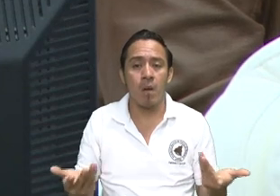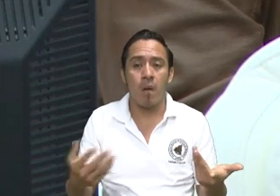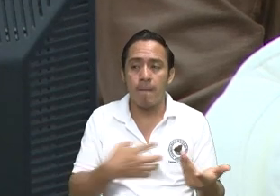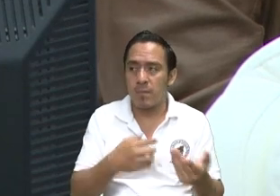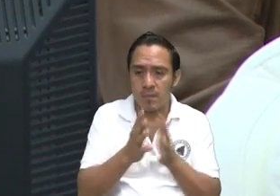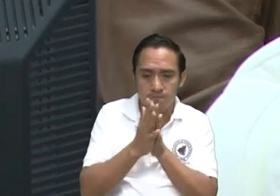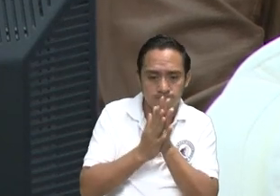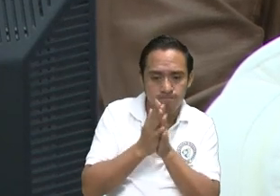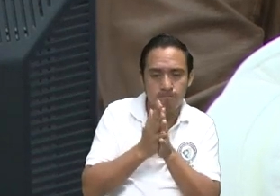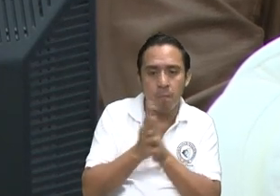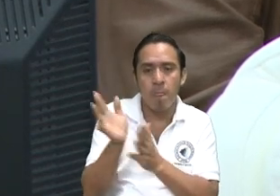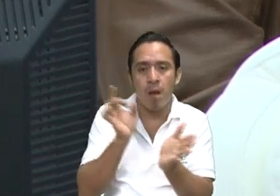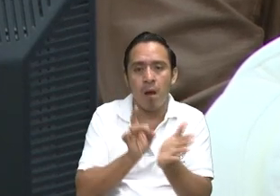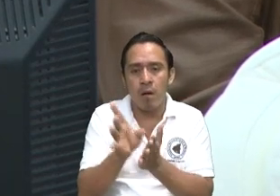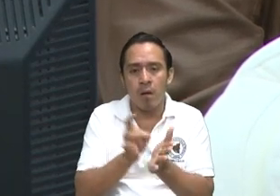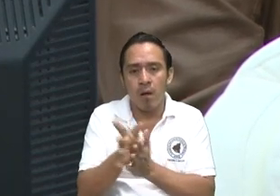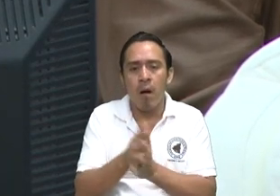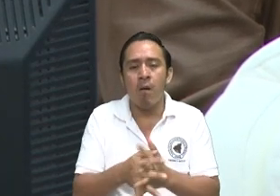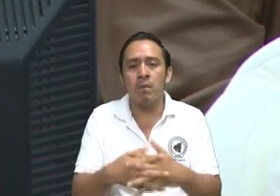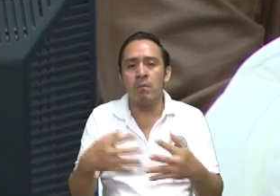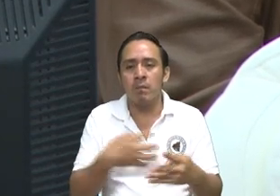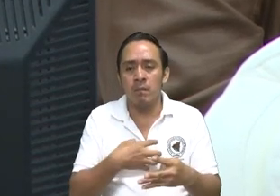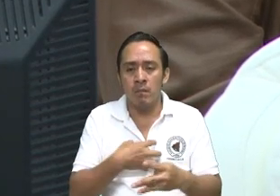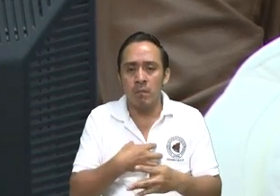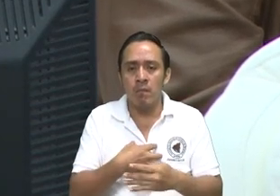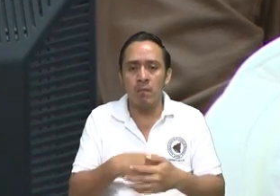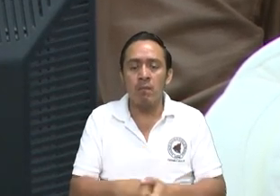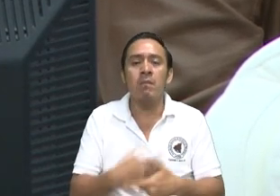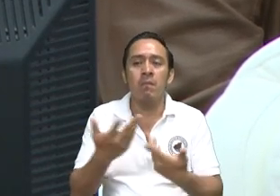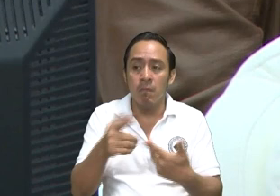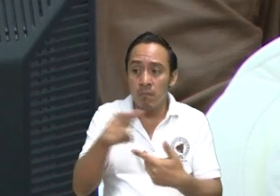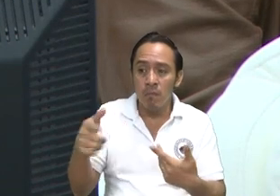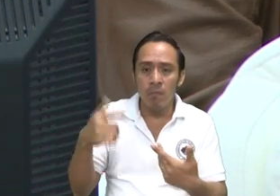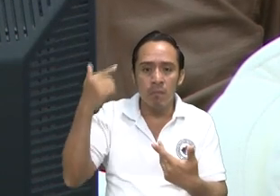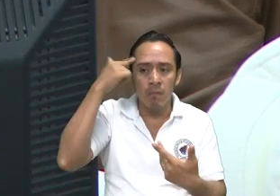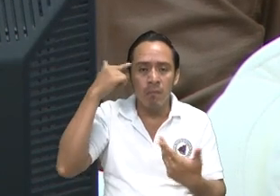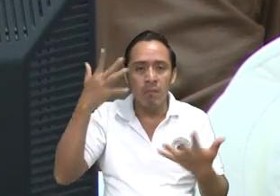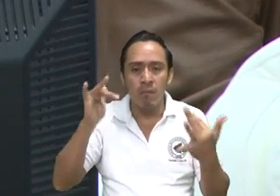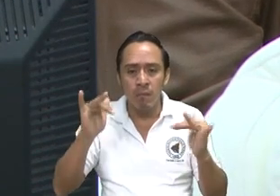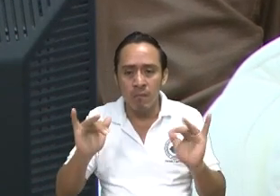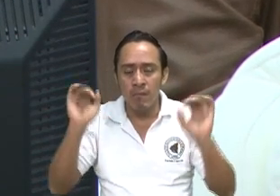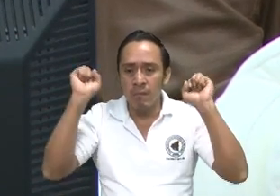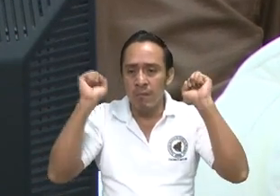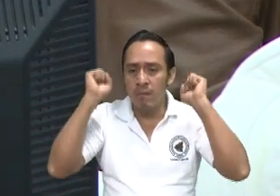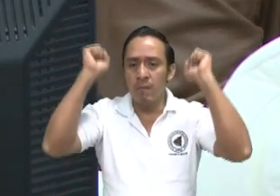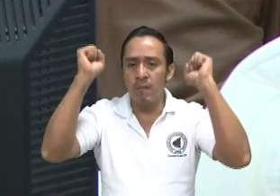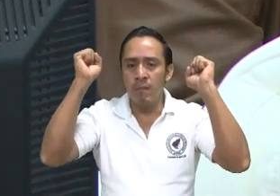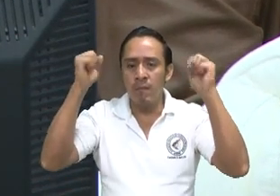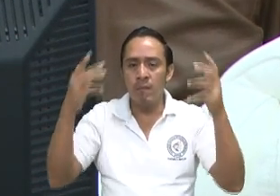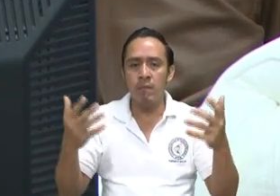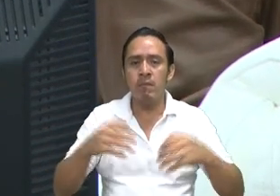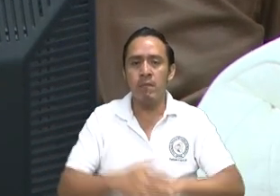el afán de odio, por el afán de poder y odio, ya se creían que habían alcanzado la victoria y